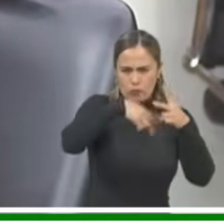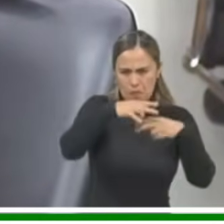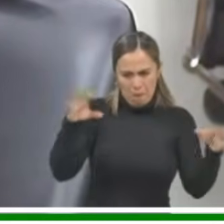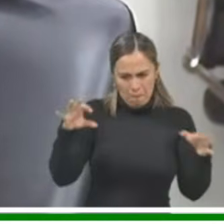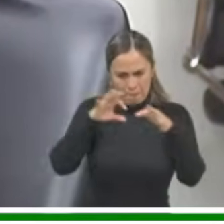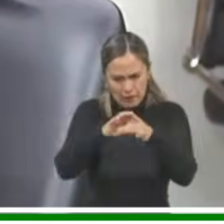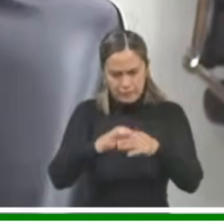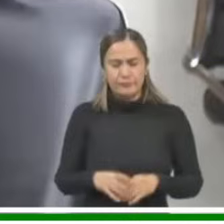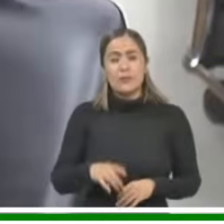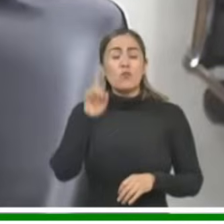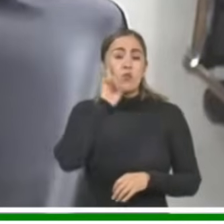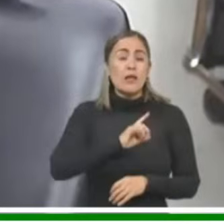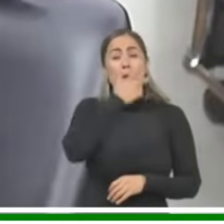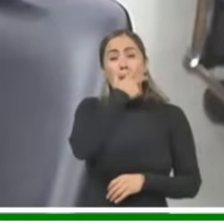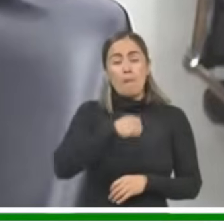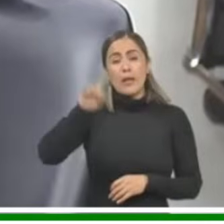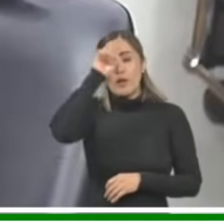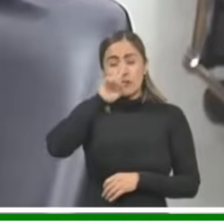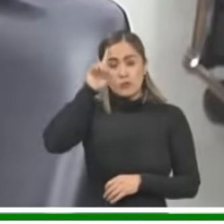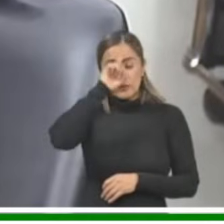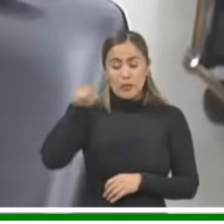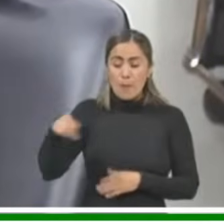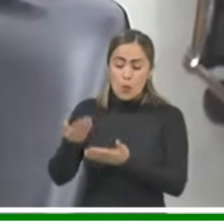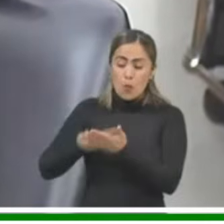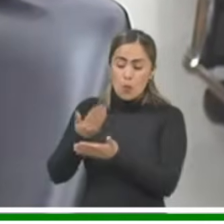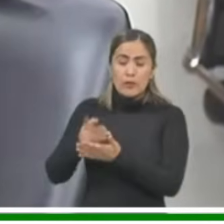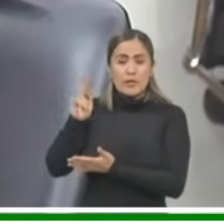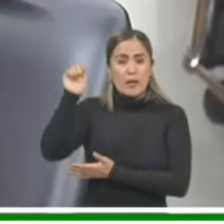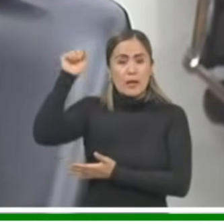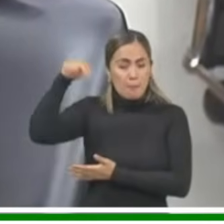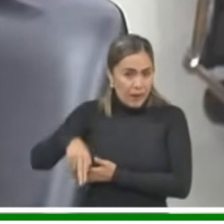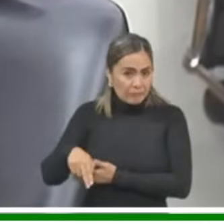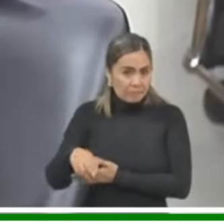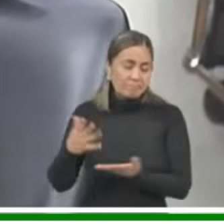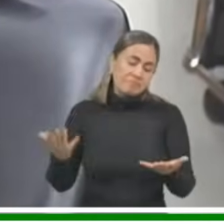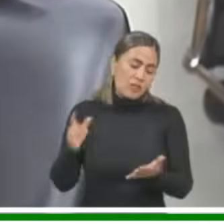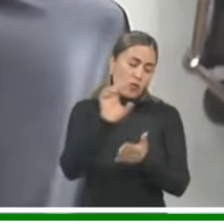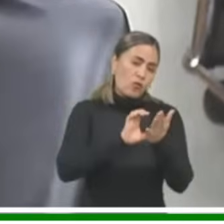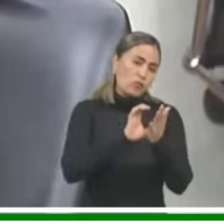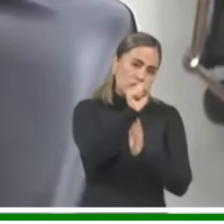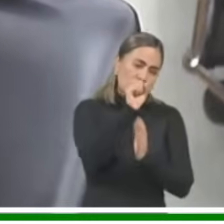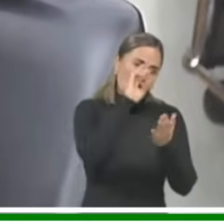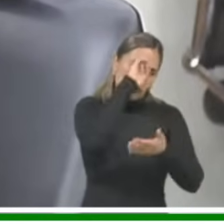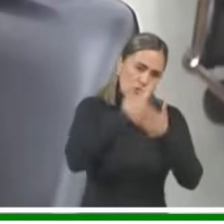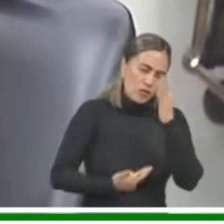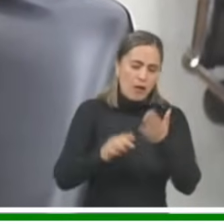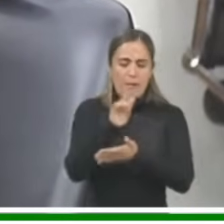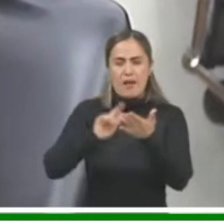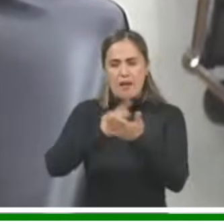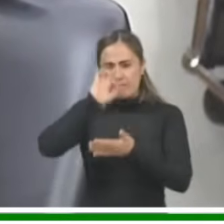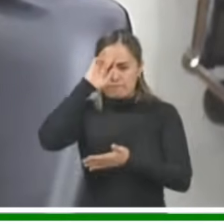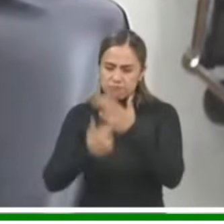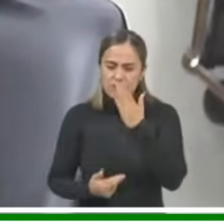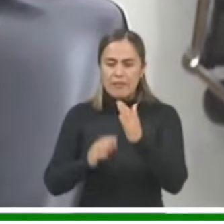consejeras y consejeros, creo que la propuesta que hace el Partido Acción Nacional es una propuesta que viola la Constitución, que viola la ley, que